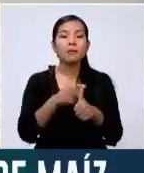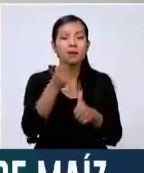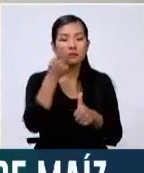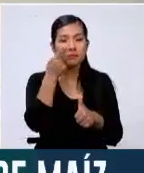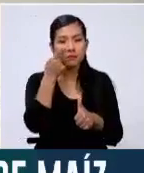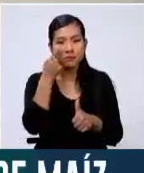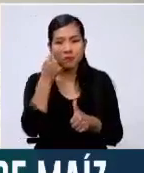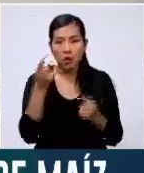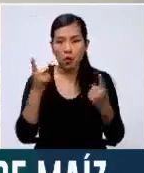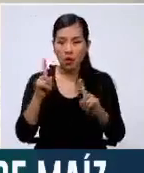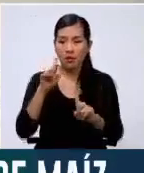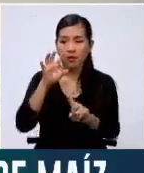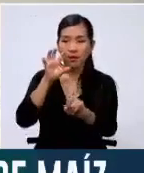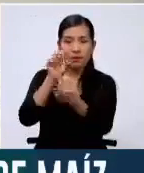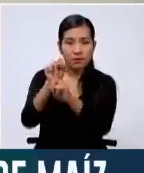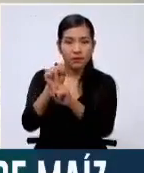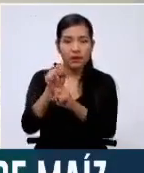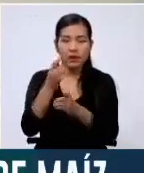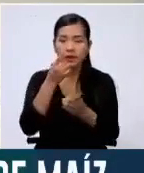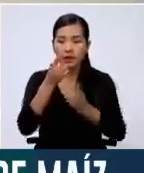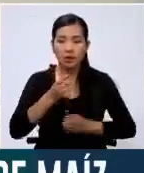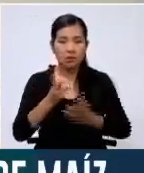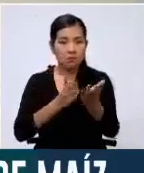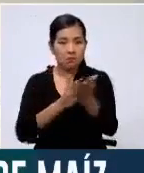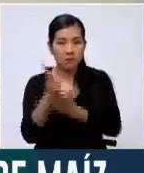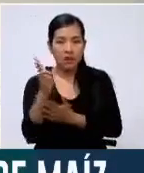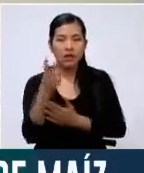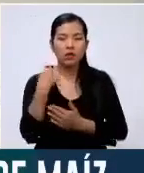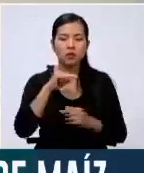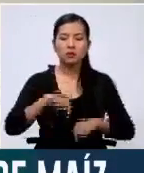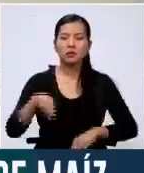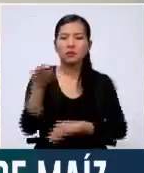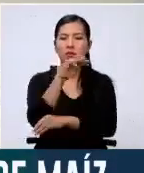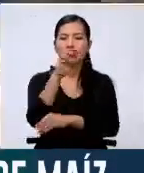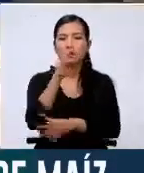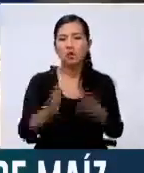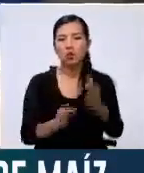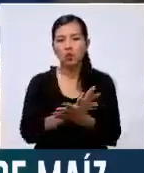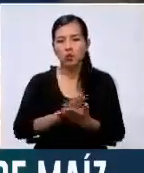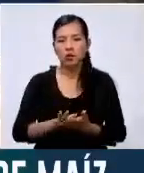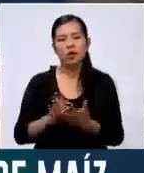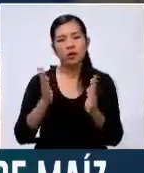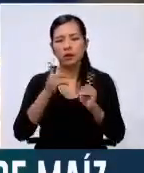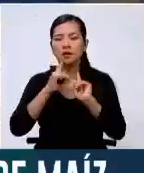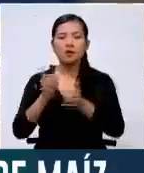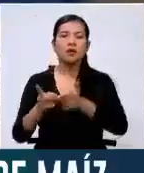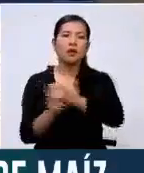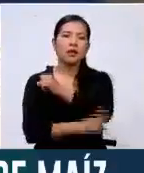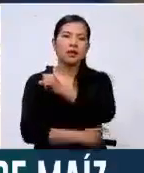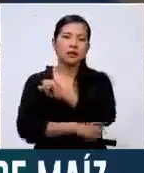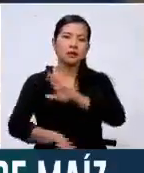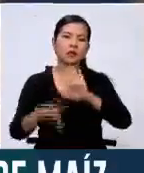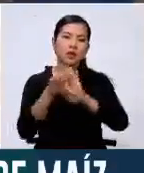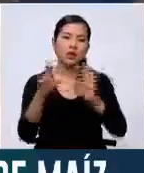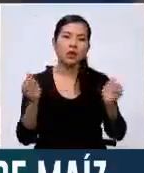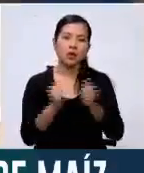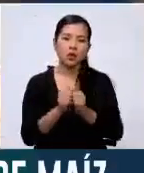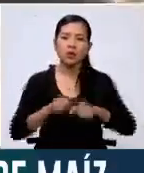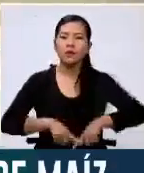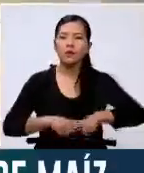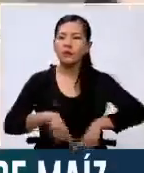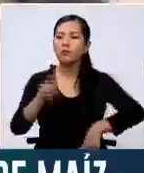hemos recibido, nosotros desde el Ministerio de Justicia vamos a iniciar las acciones penales contra aquellas personas por